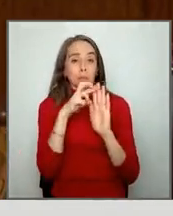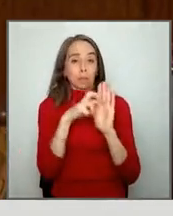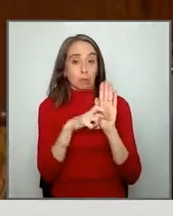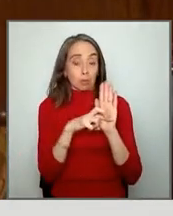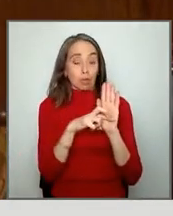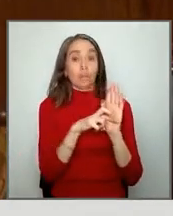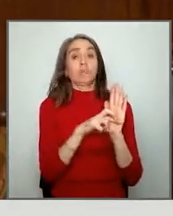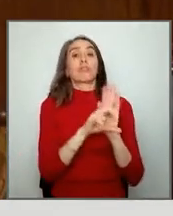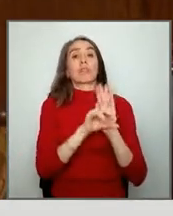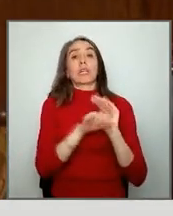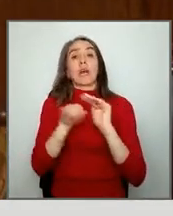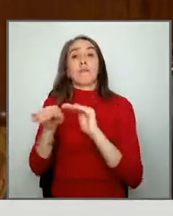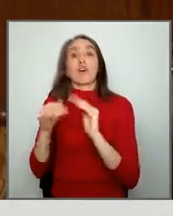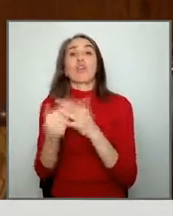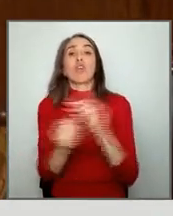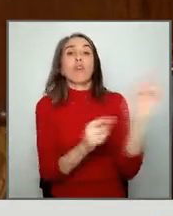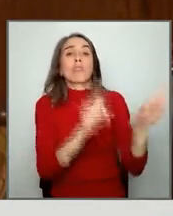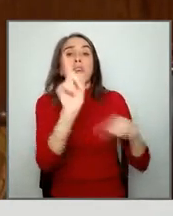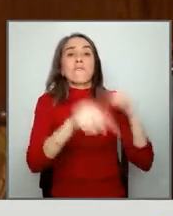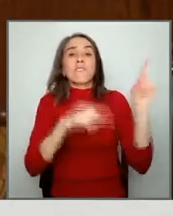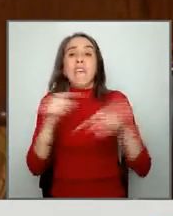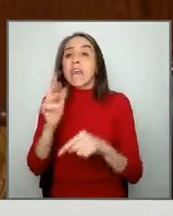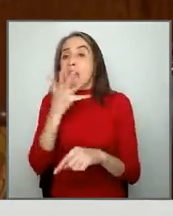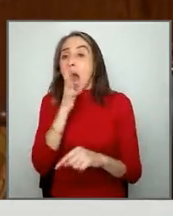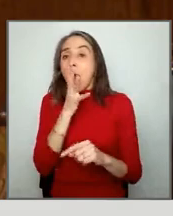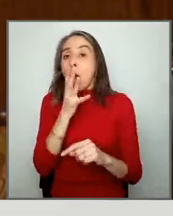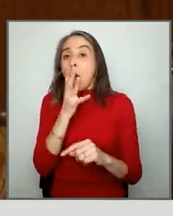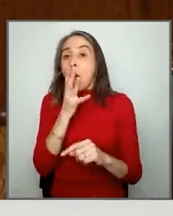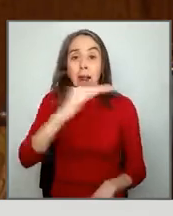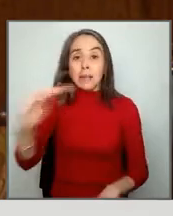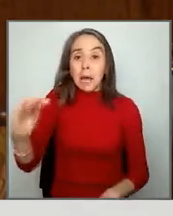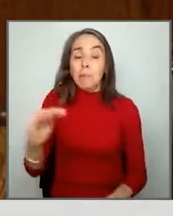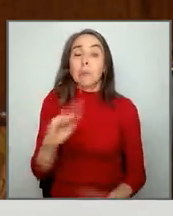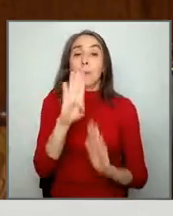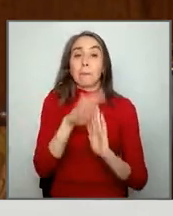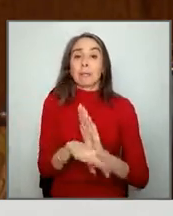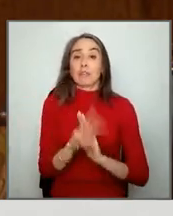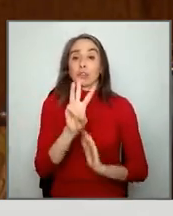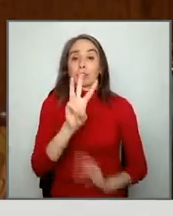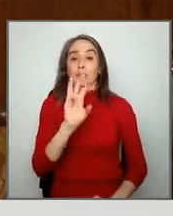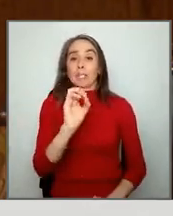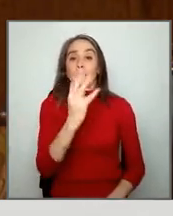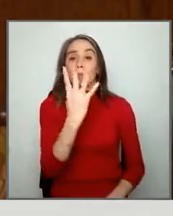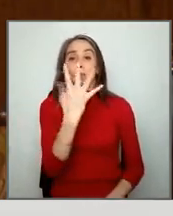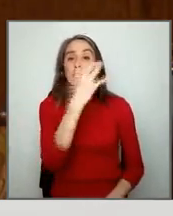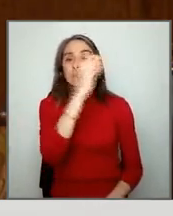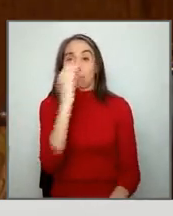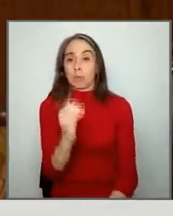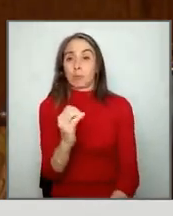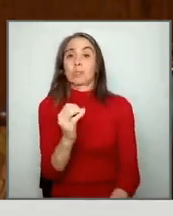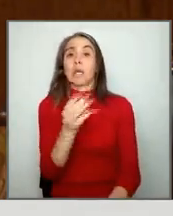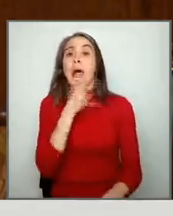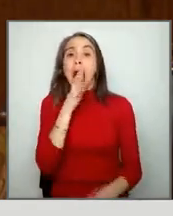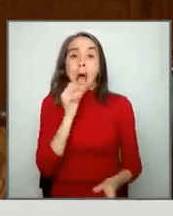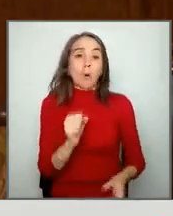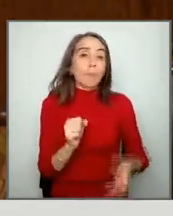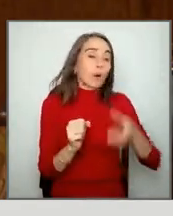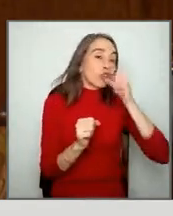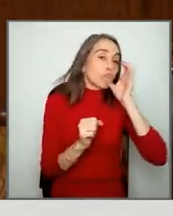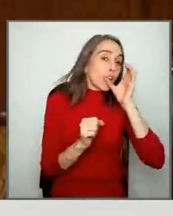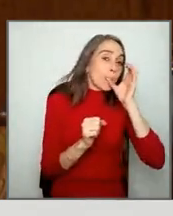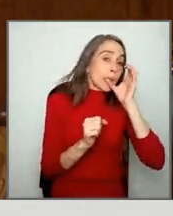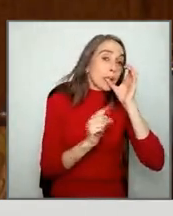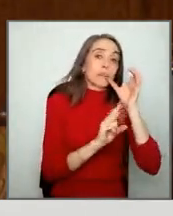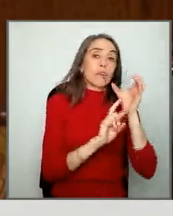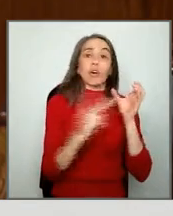de abastecimiento permiten reducir entre un 30 y 45% el consumo de agua potable mediante la reutilización